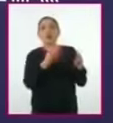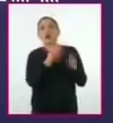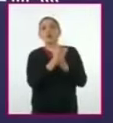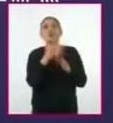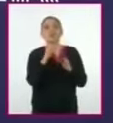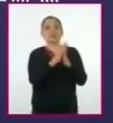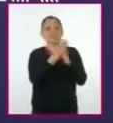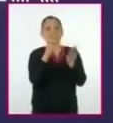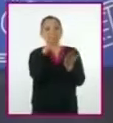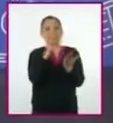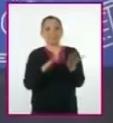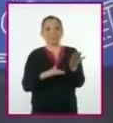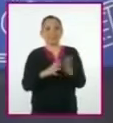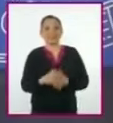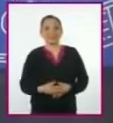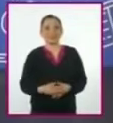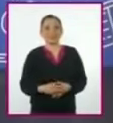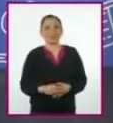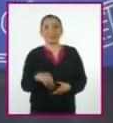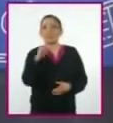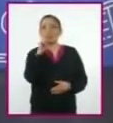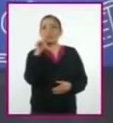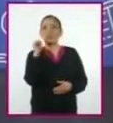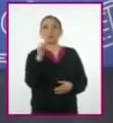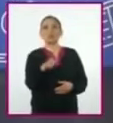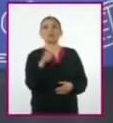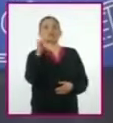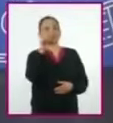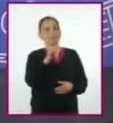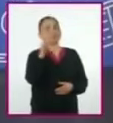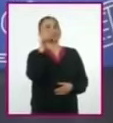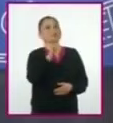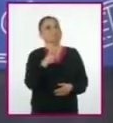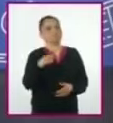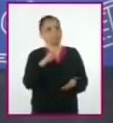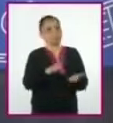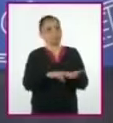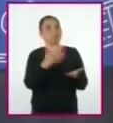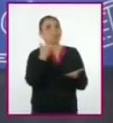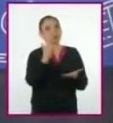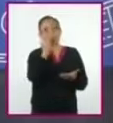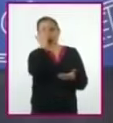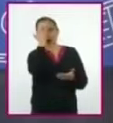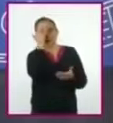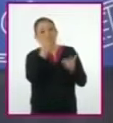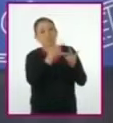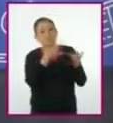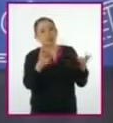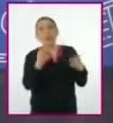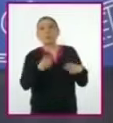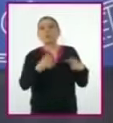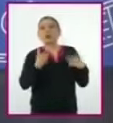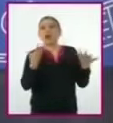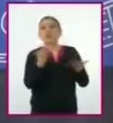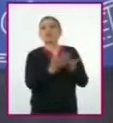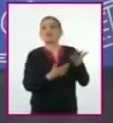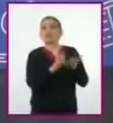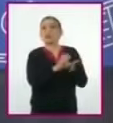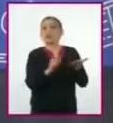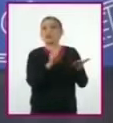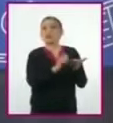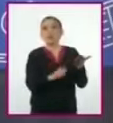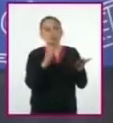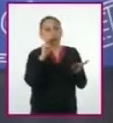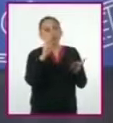la literatura. Además, siempre es muy enriquecedor conocer la biografía de los autores para